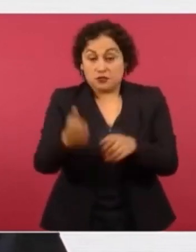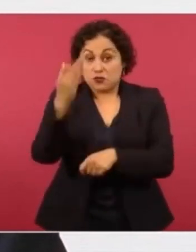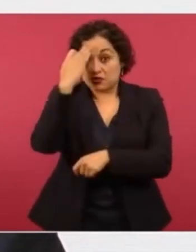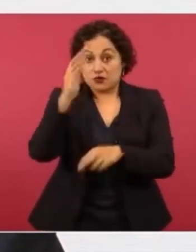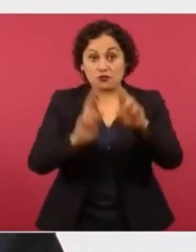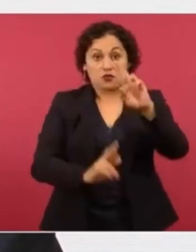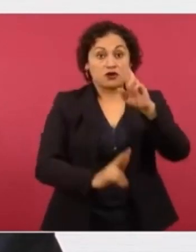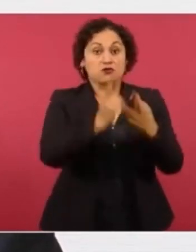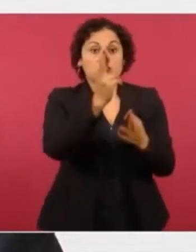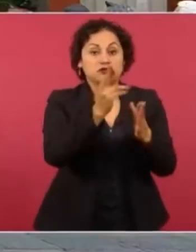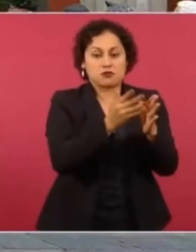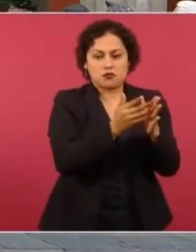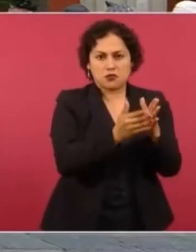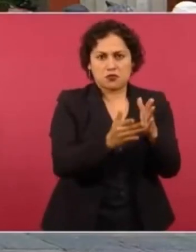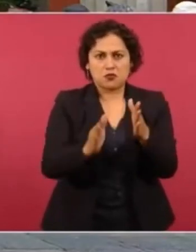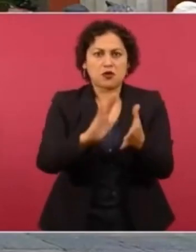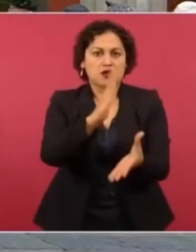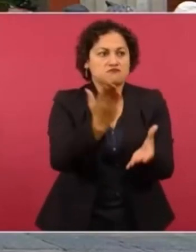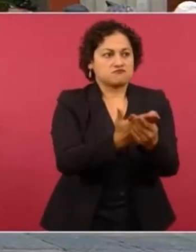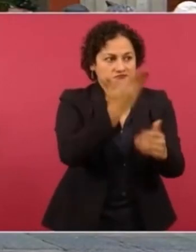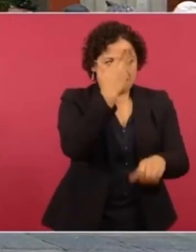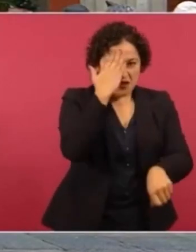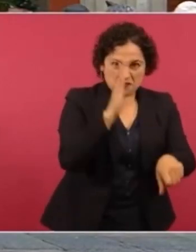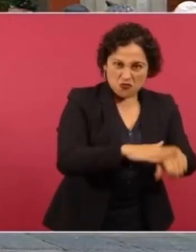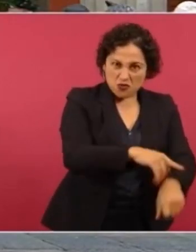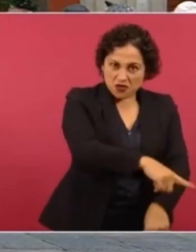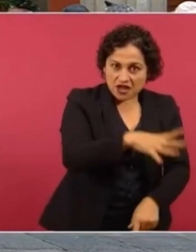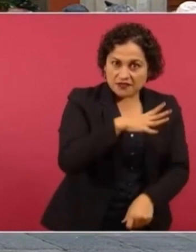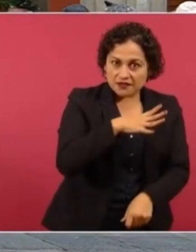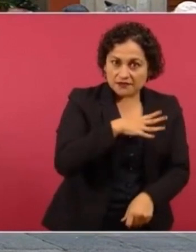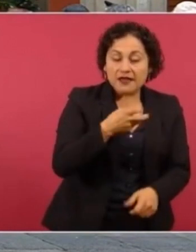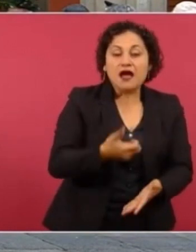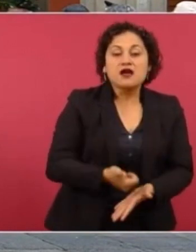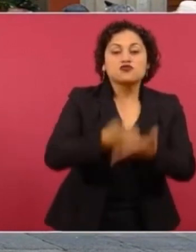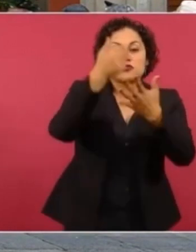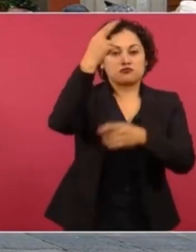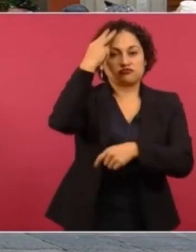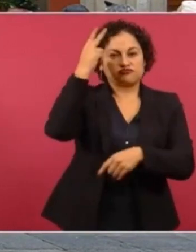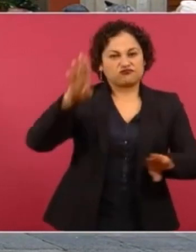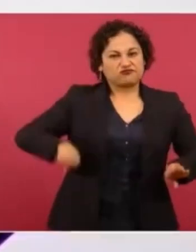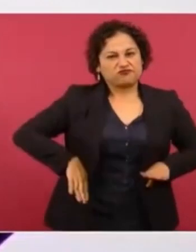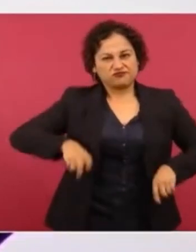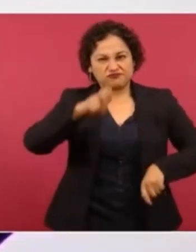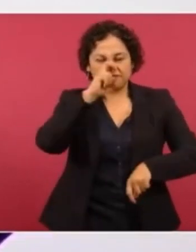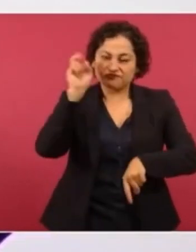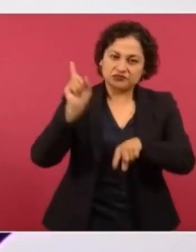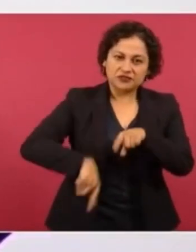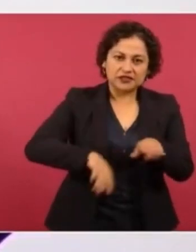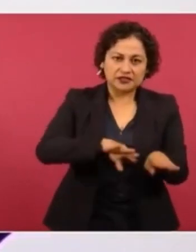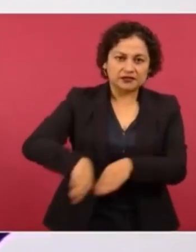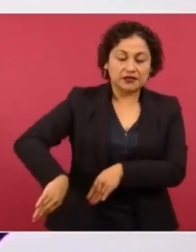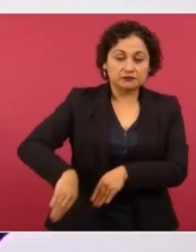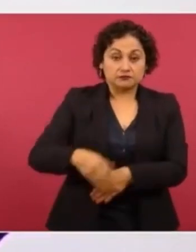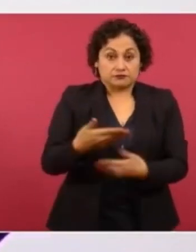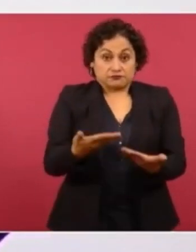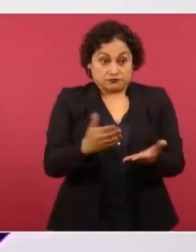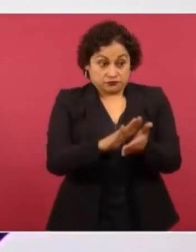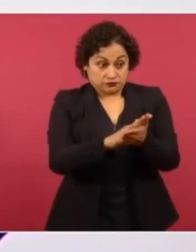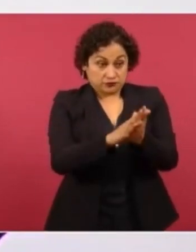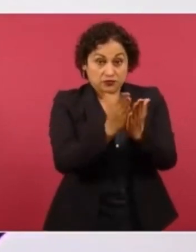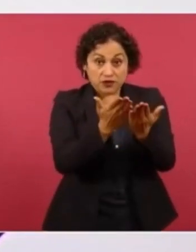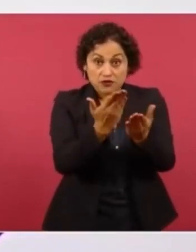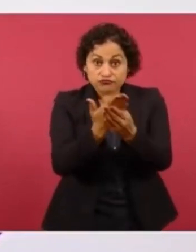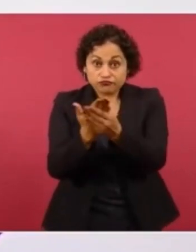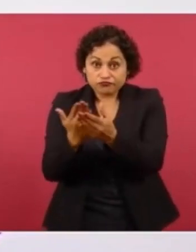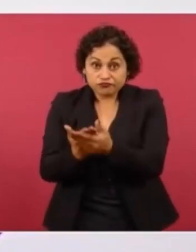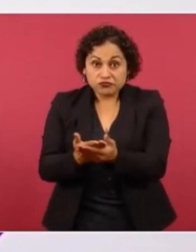el régimen porfirista este patrimonio documental de la nación está al Servicio del pueblo de México como